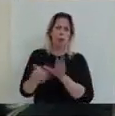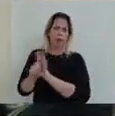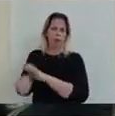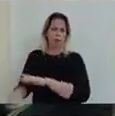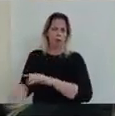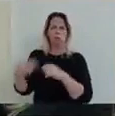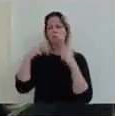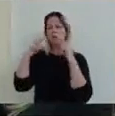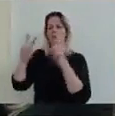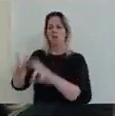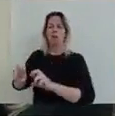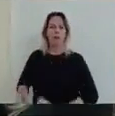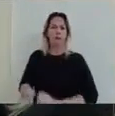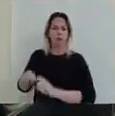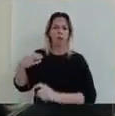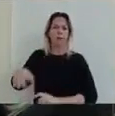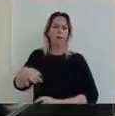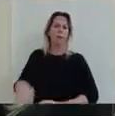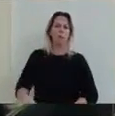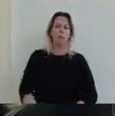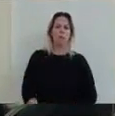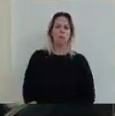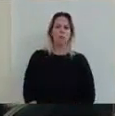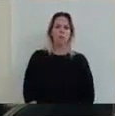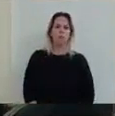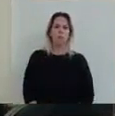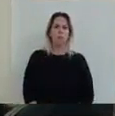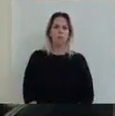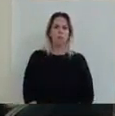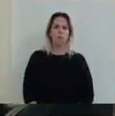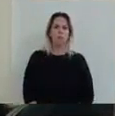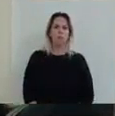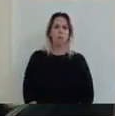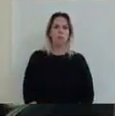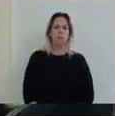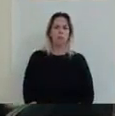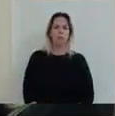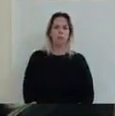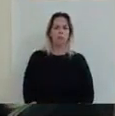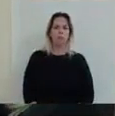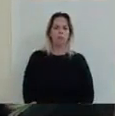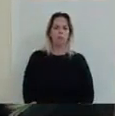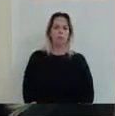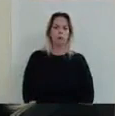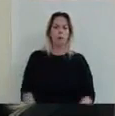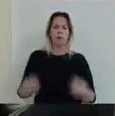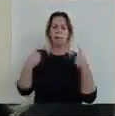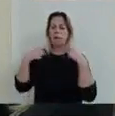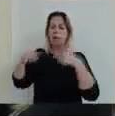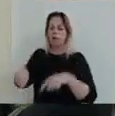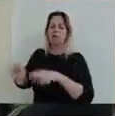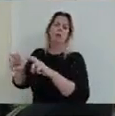que ha sido firmado por 6 concejales de este cuerpo para el tratamiento del mismo dentro de la Comisión de